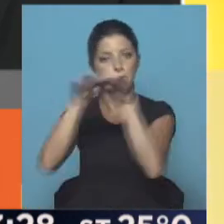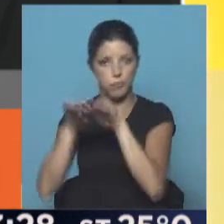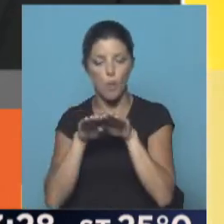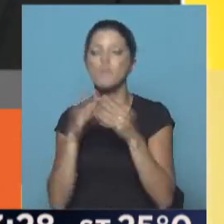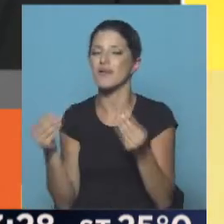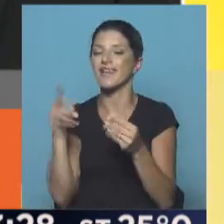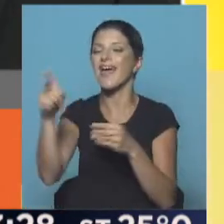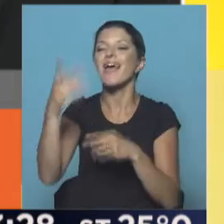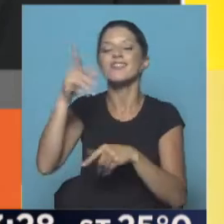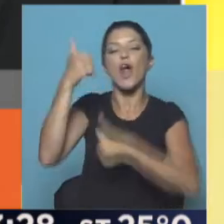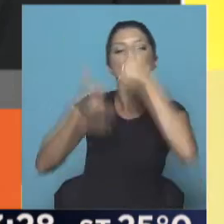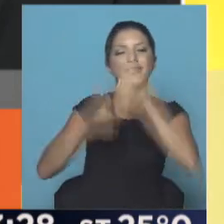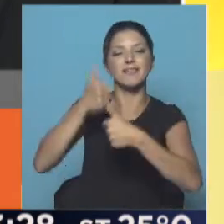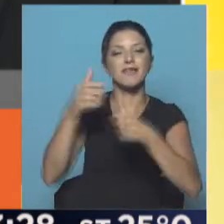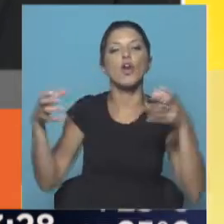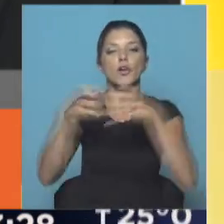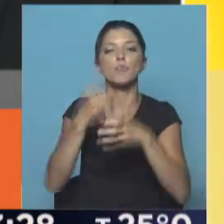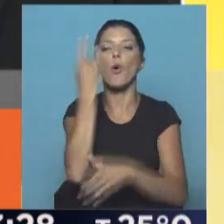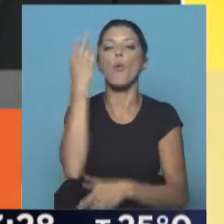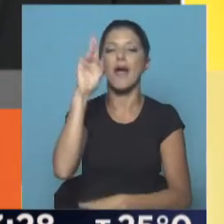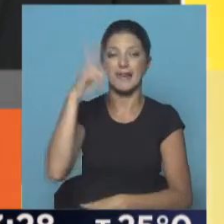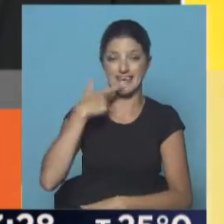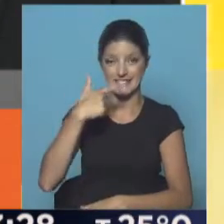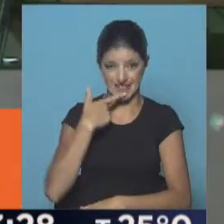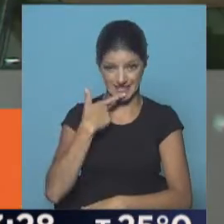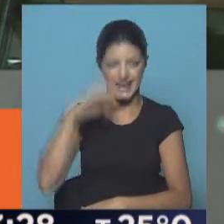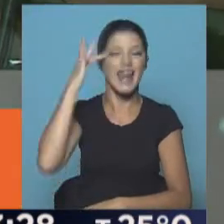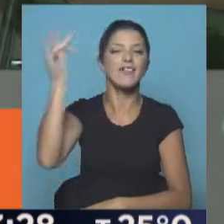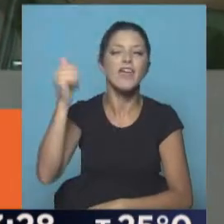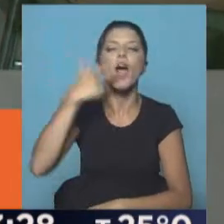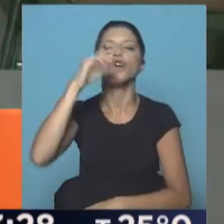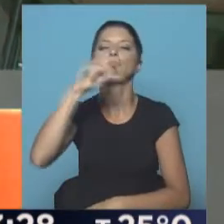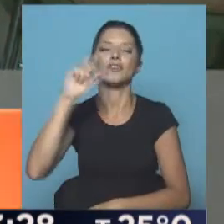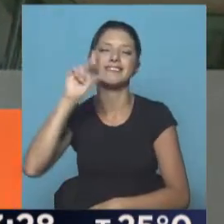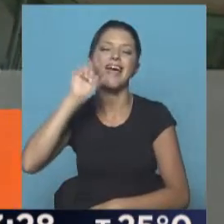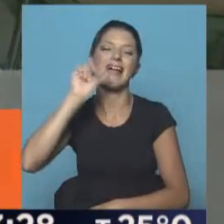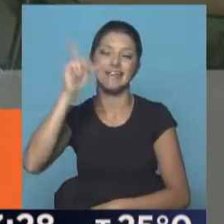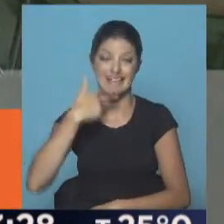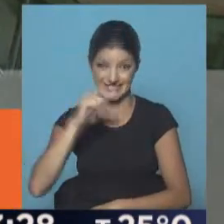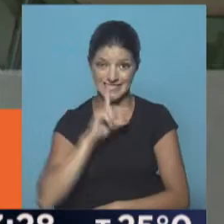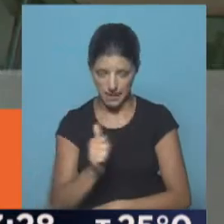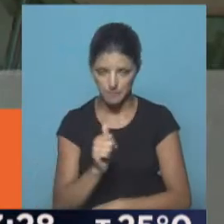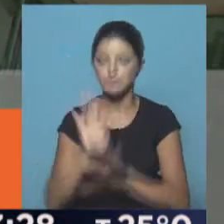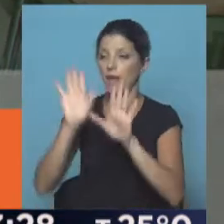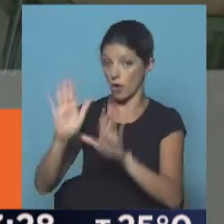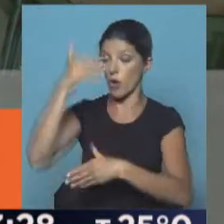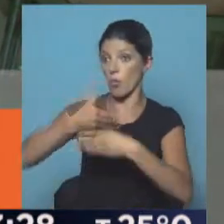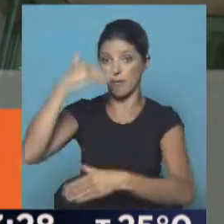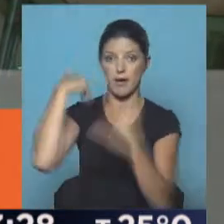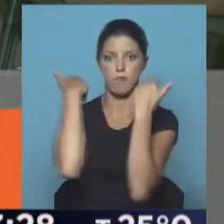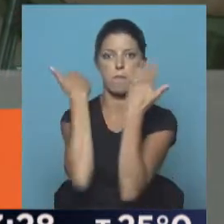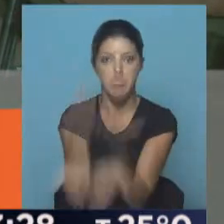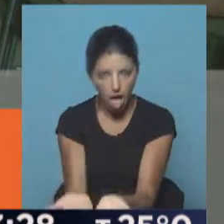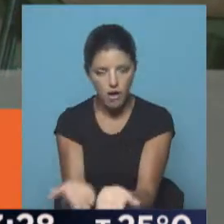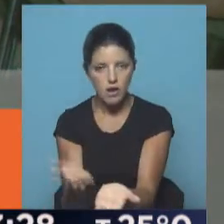competía culturalmente con el bloque soviético, con la idea socialista. Cuando el muro cae, el pudor termina, el